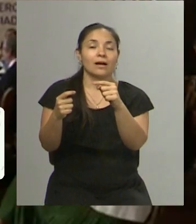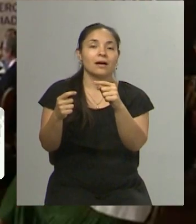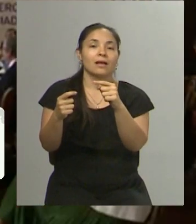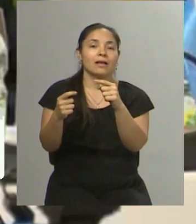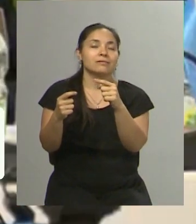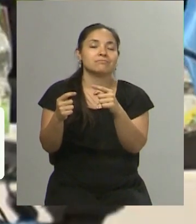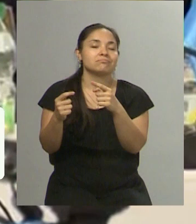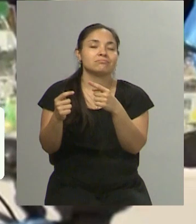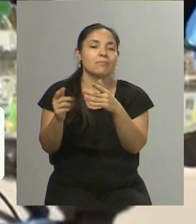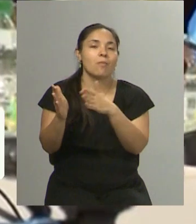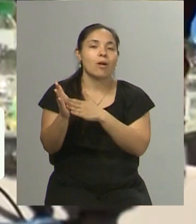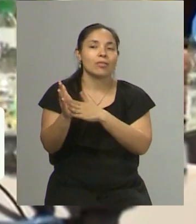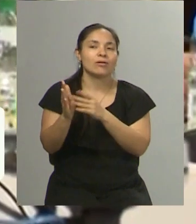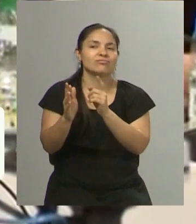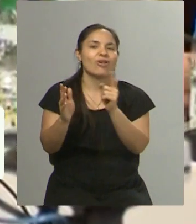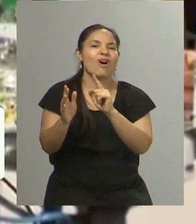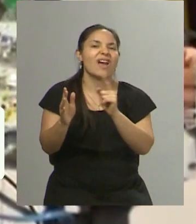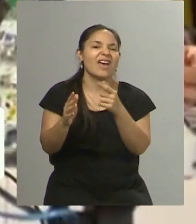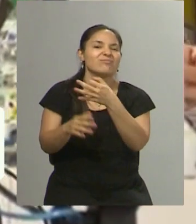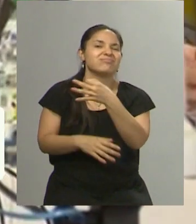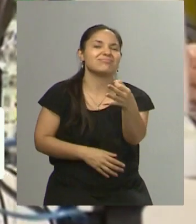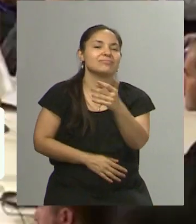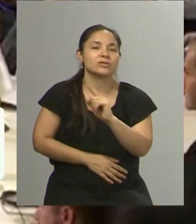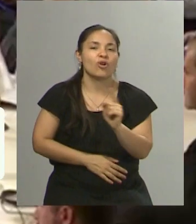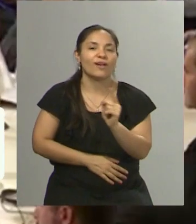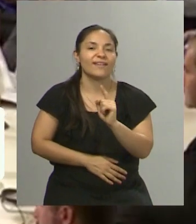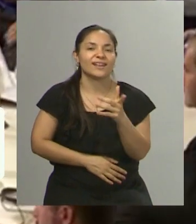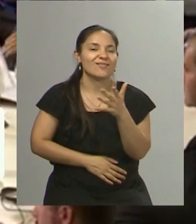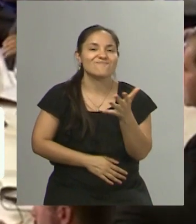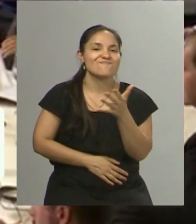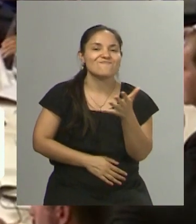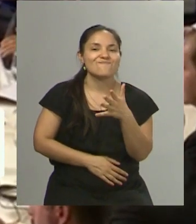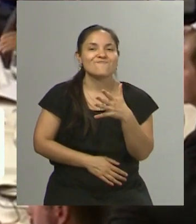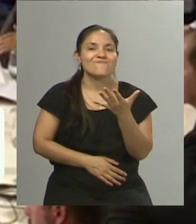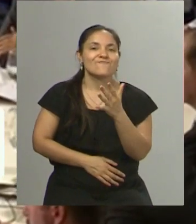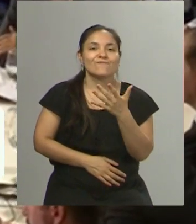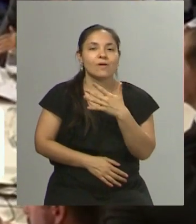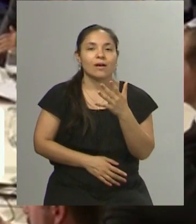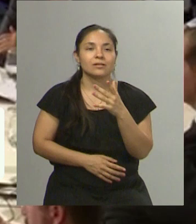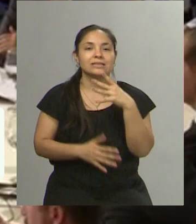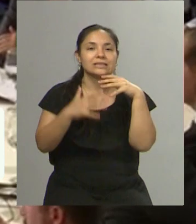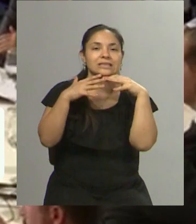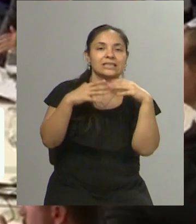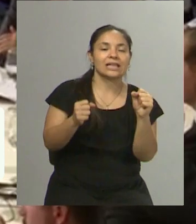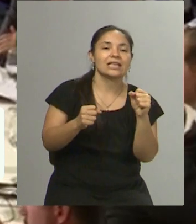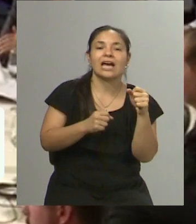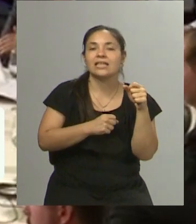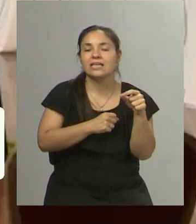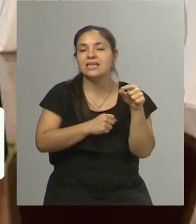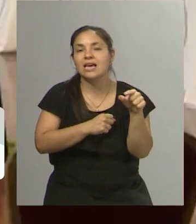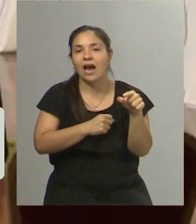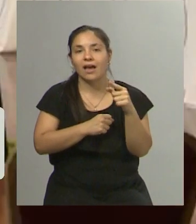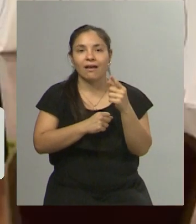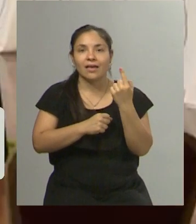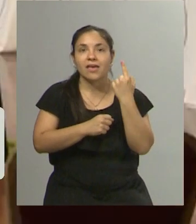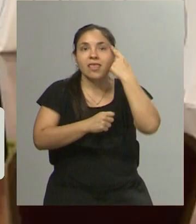no eran apropiadas. Era un poco la idea, no podemos tener una Secretaría que nos